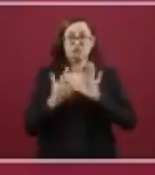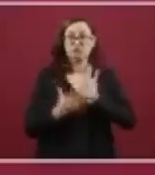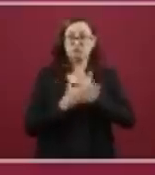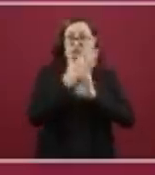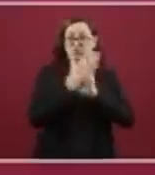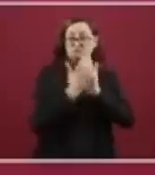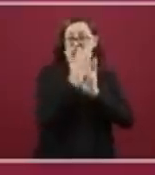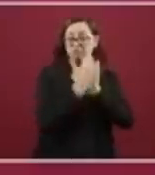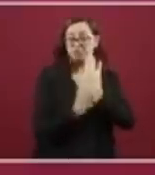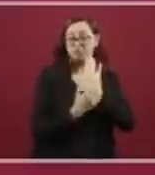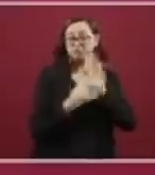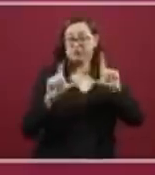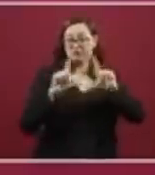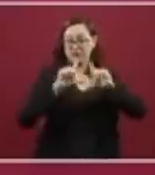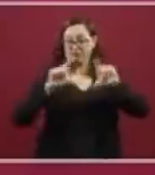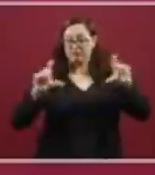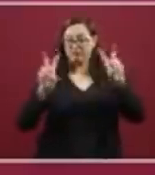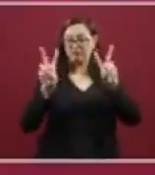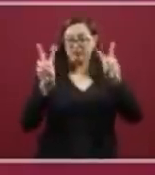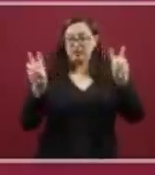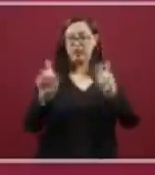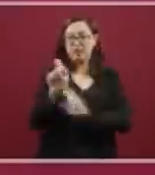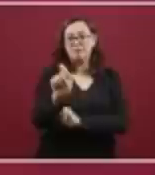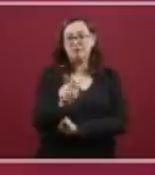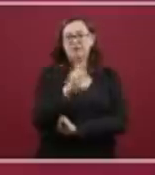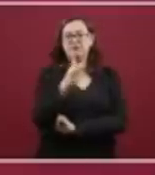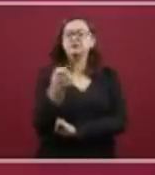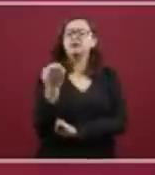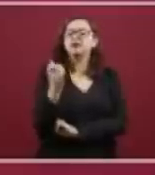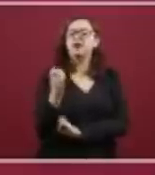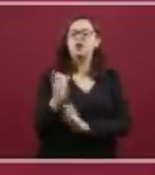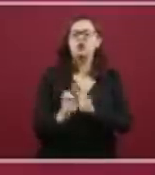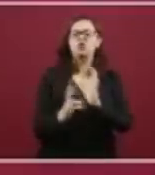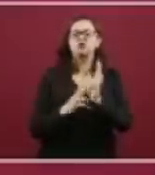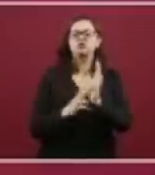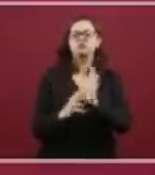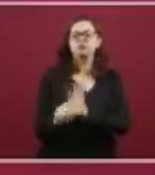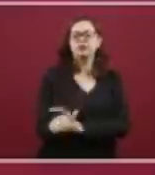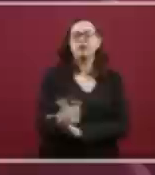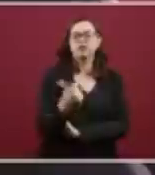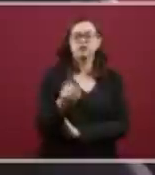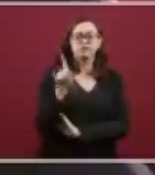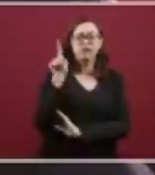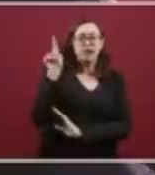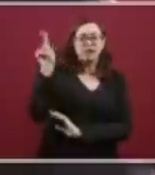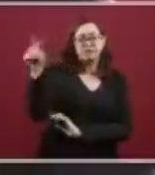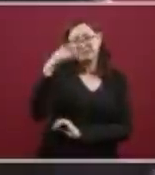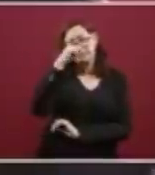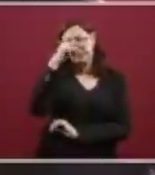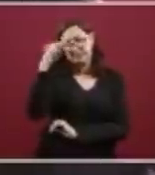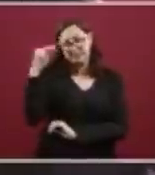el 26 de enero del 2012 en Tepic, Nayarit.